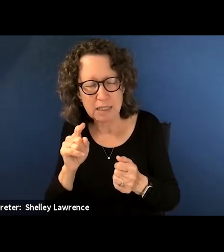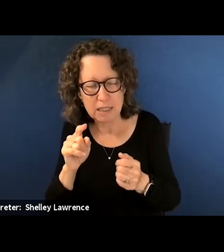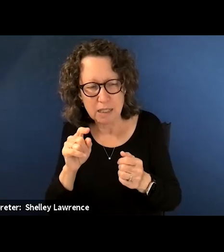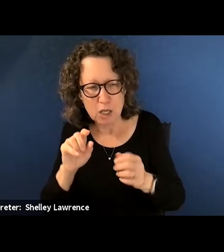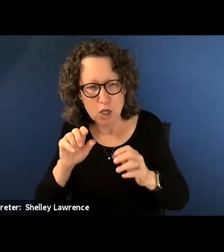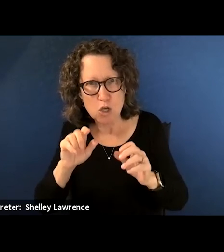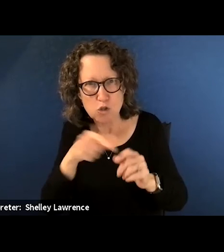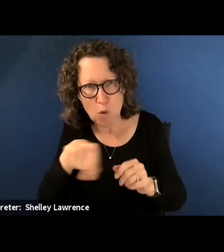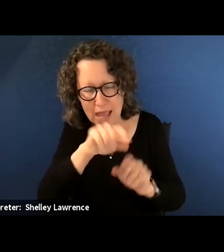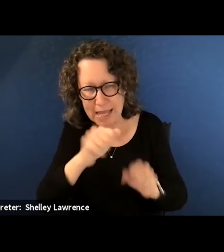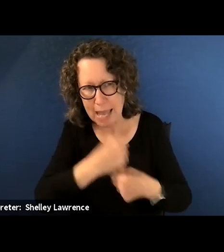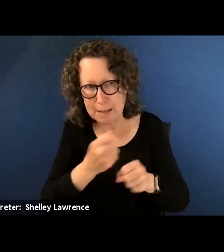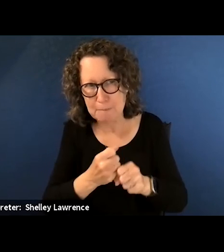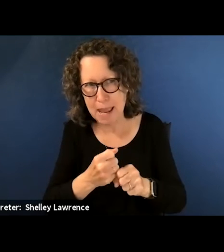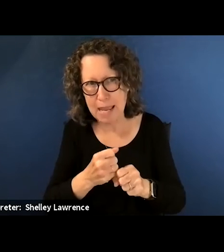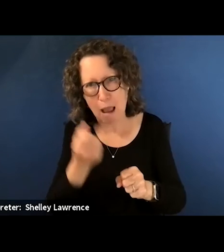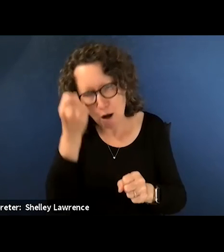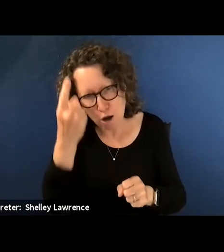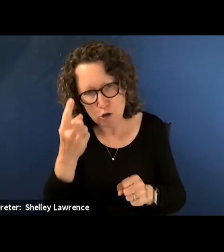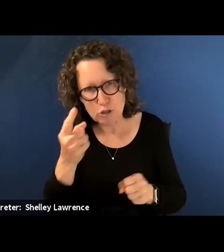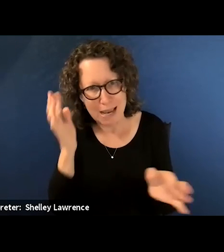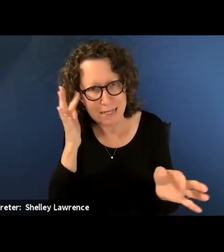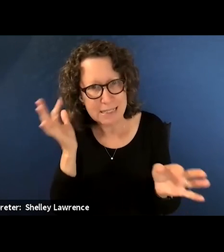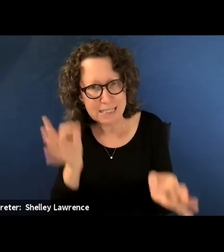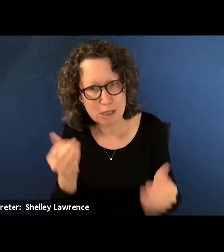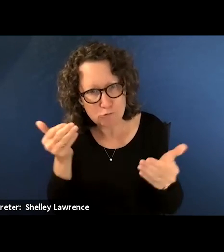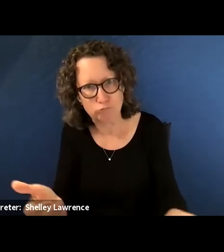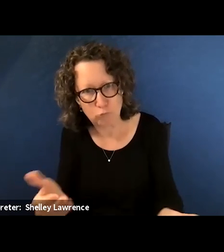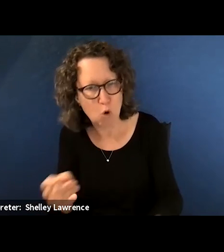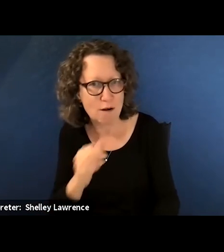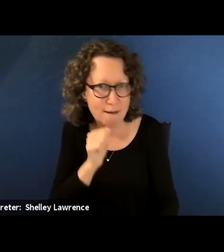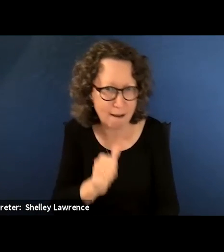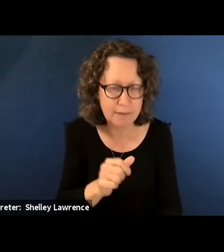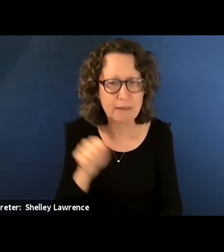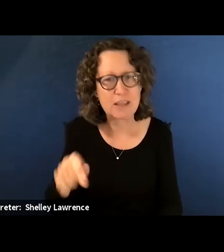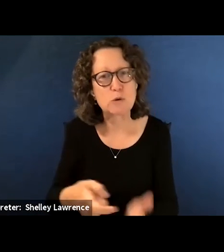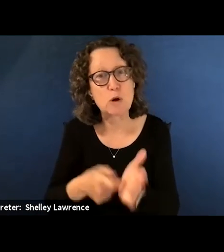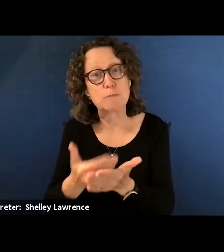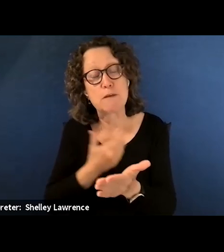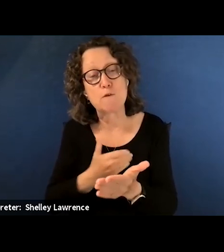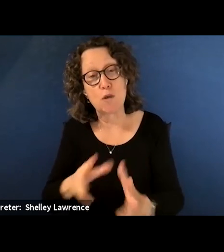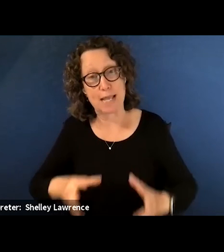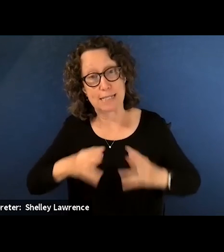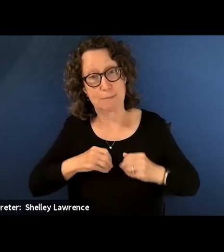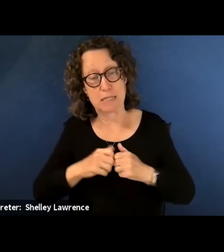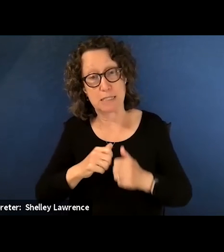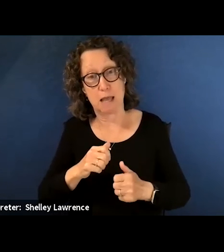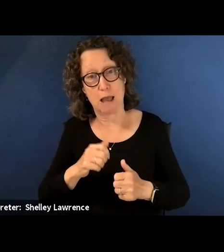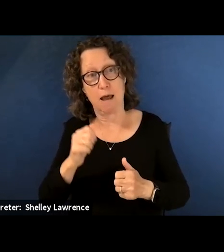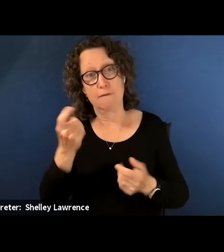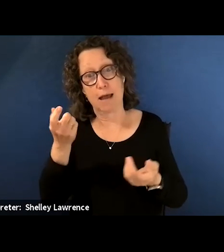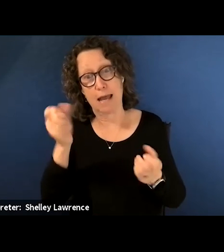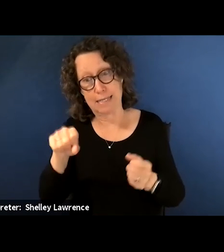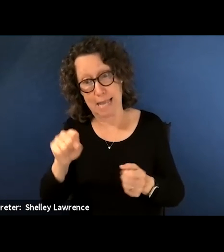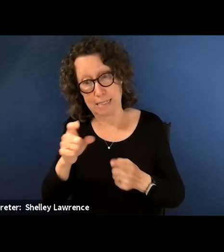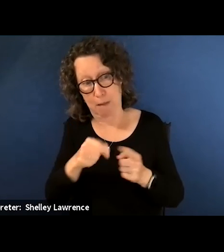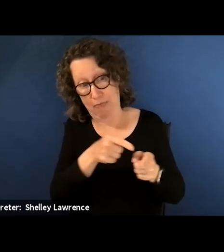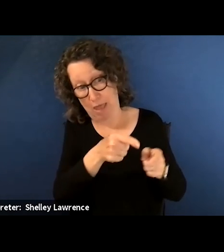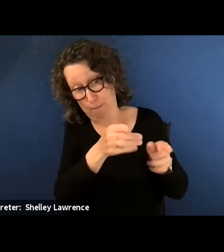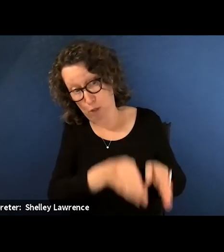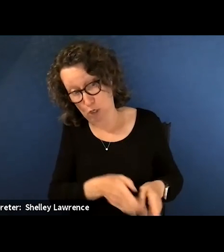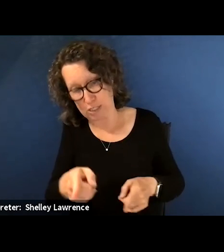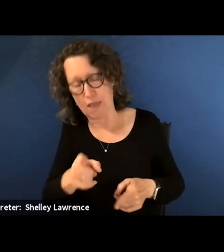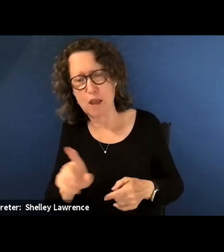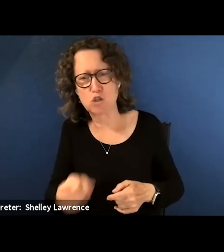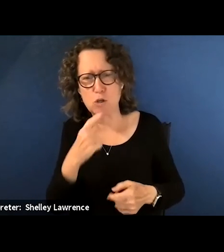Y perdón, la intérprete no escucha bien a esta persona. Esto requiere que antes de la aceptación de una decisión afirmativa por